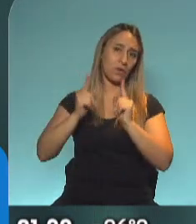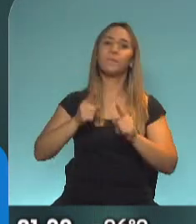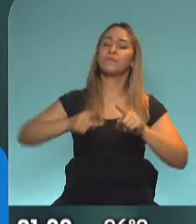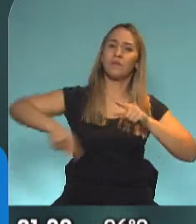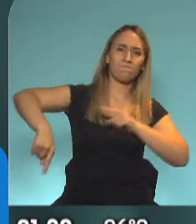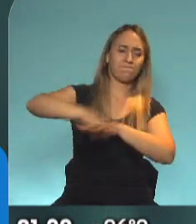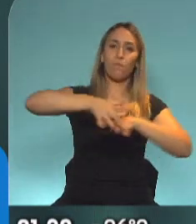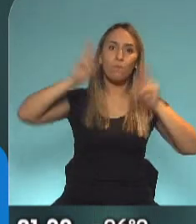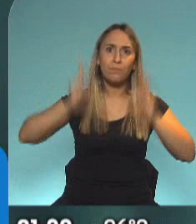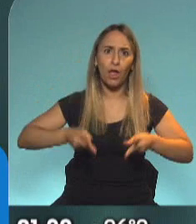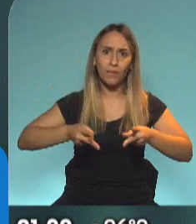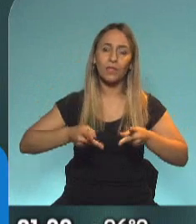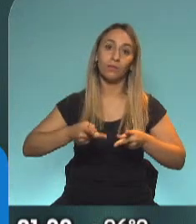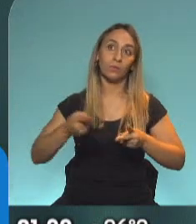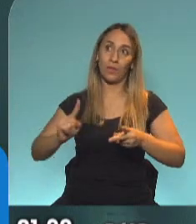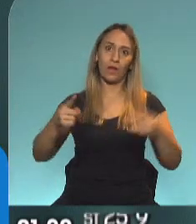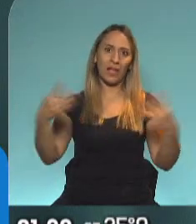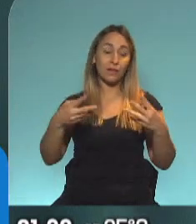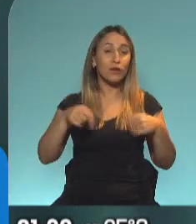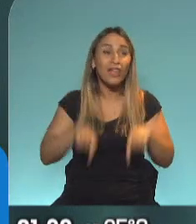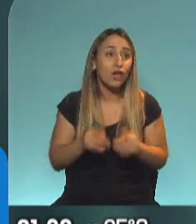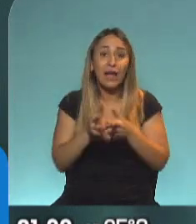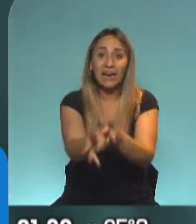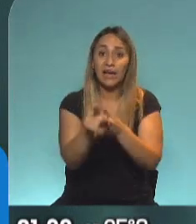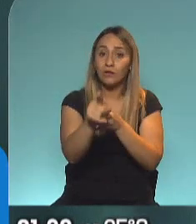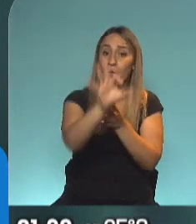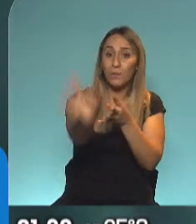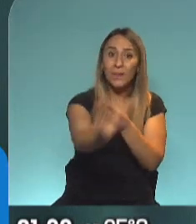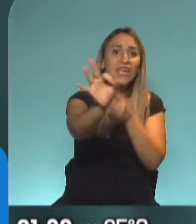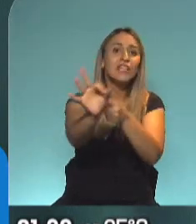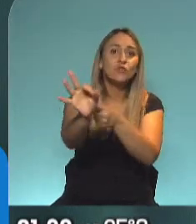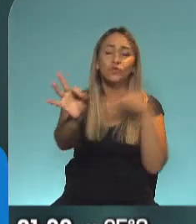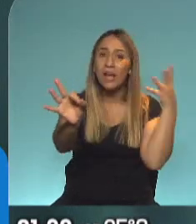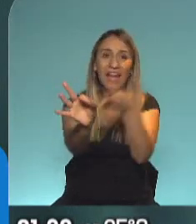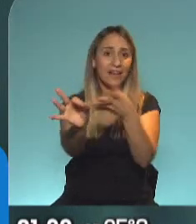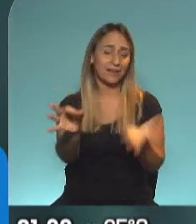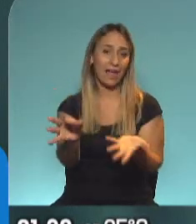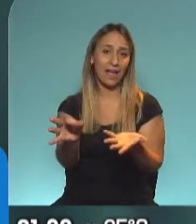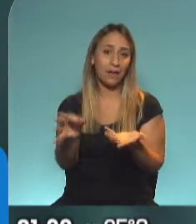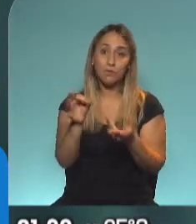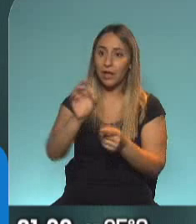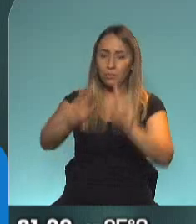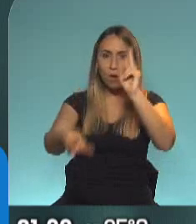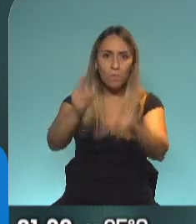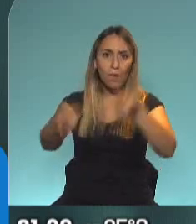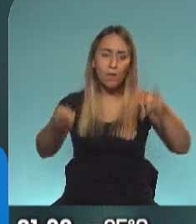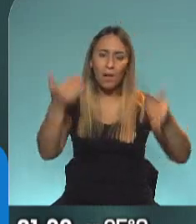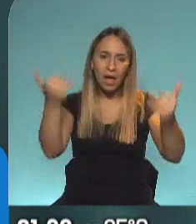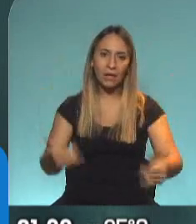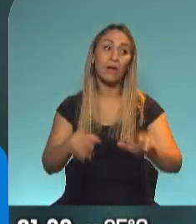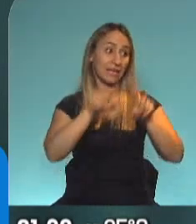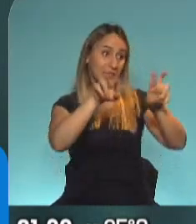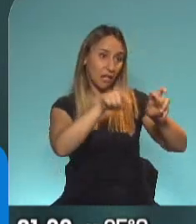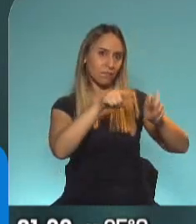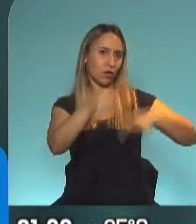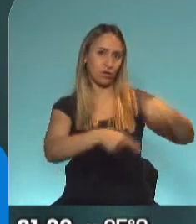de una guerra. Y esto es una guerra contra el virus. ¿Por qué? Porque se está llevando gente. Será tema para próximos días. ¿Qué